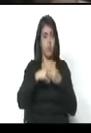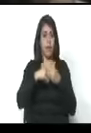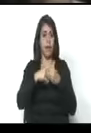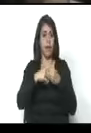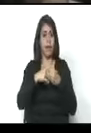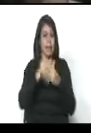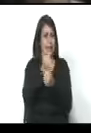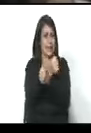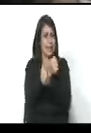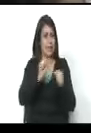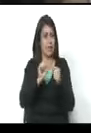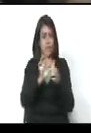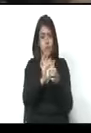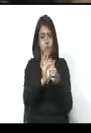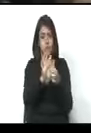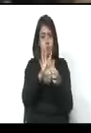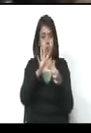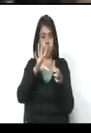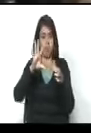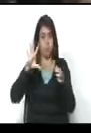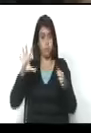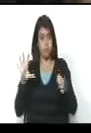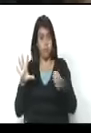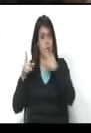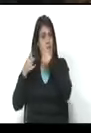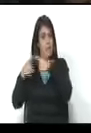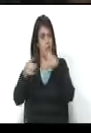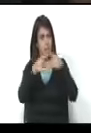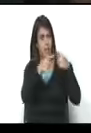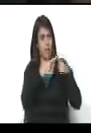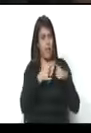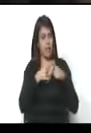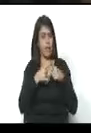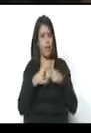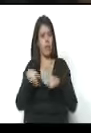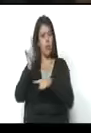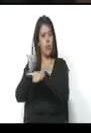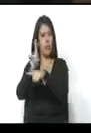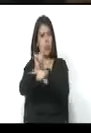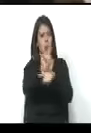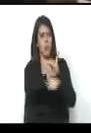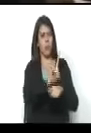Parecía imposible imaginarse un mundo multipolar, pluricéntrico.